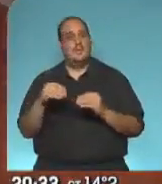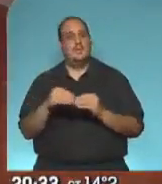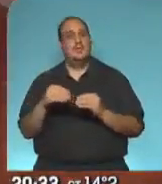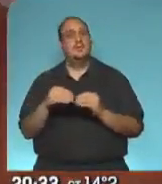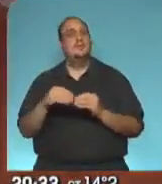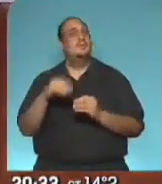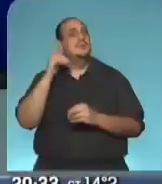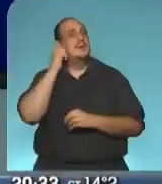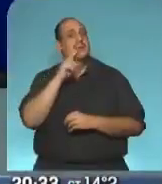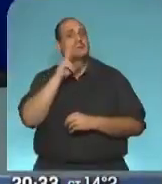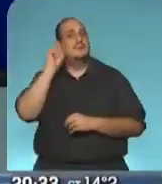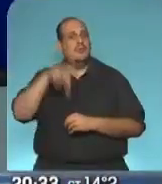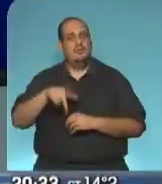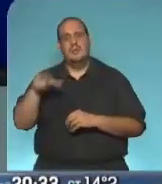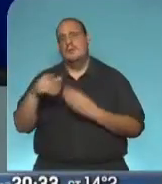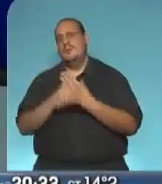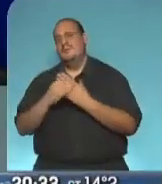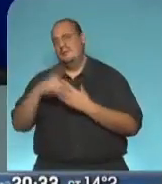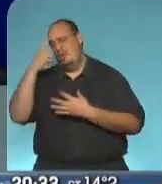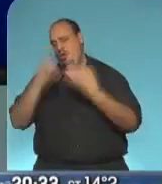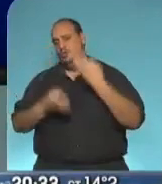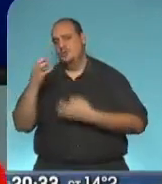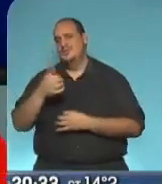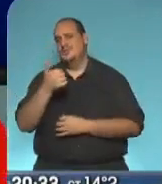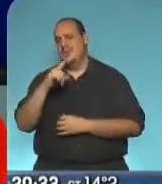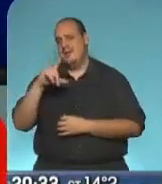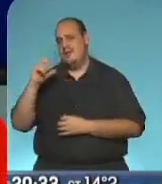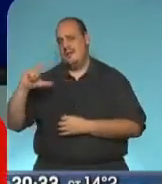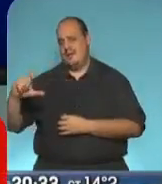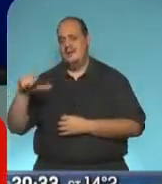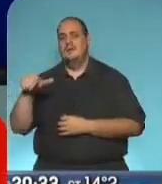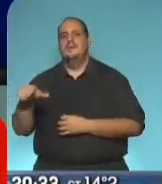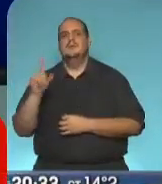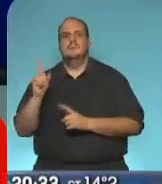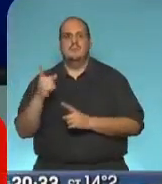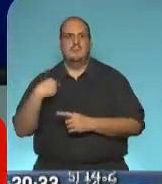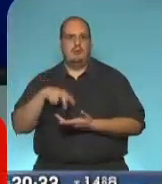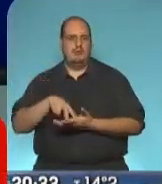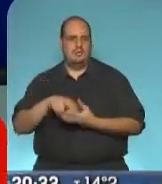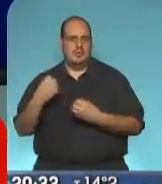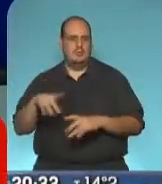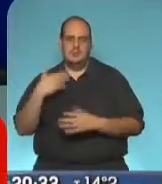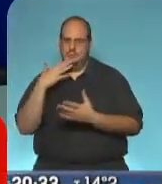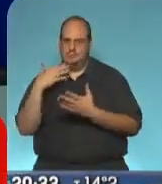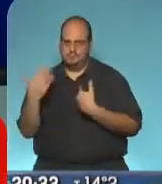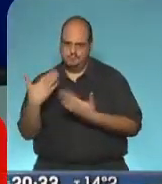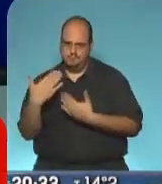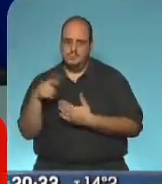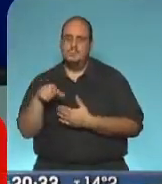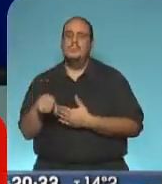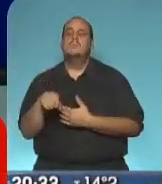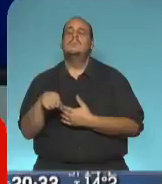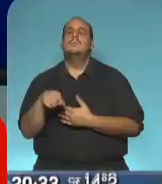Alac, con el ministro de Justicia de la Provincia de Buenos Aires. Lucía, lo hablábamos en el comienzo de nuestra edición. Está claro